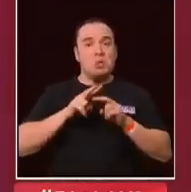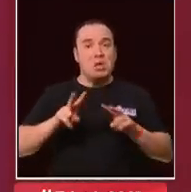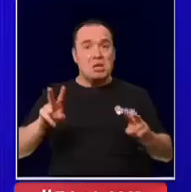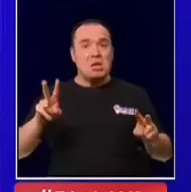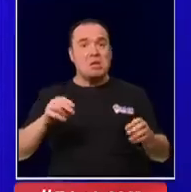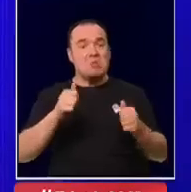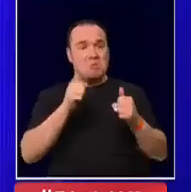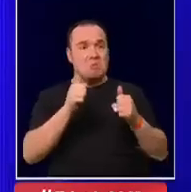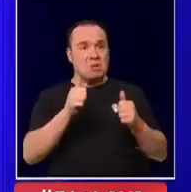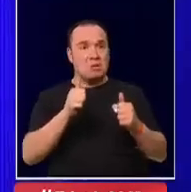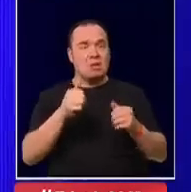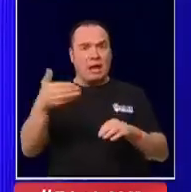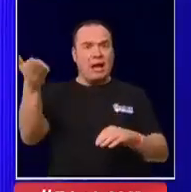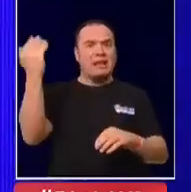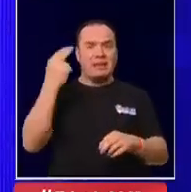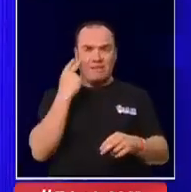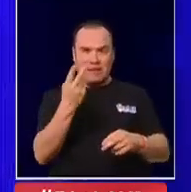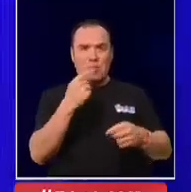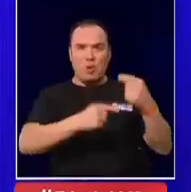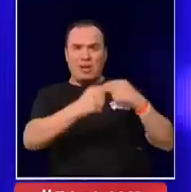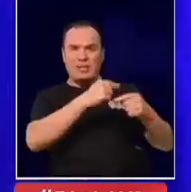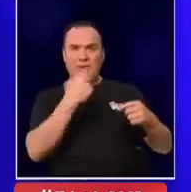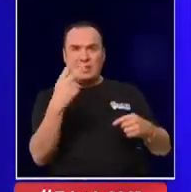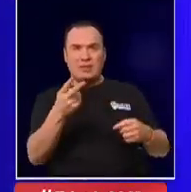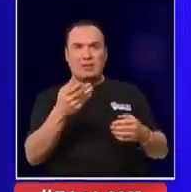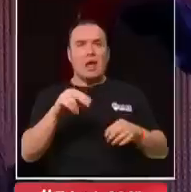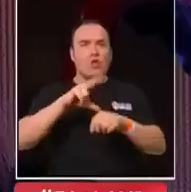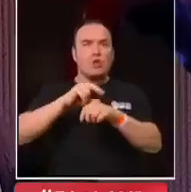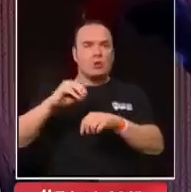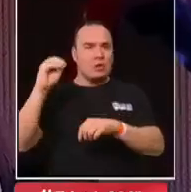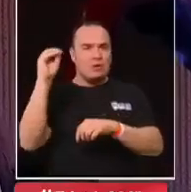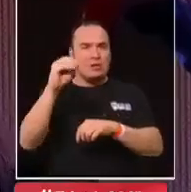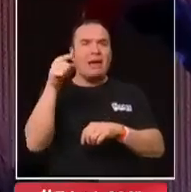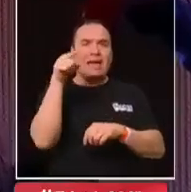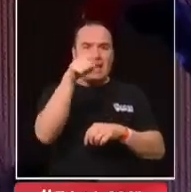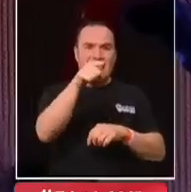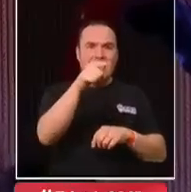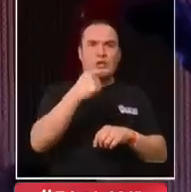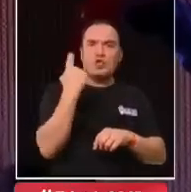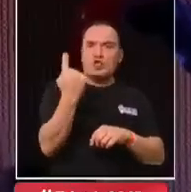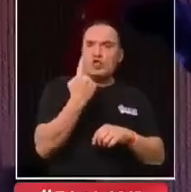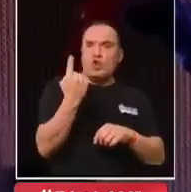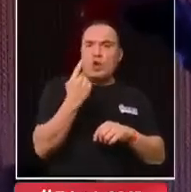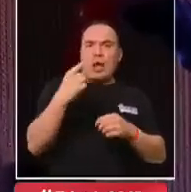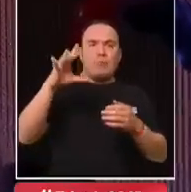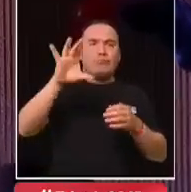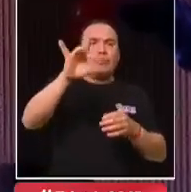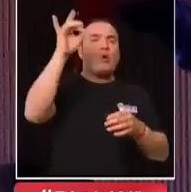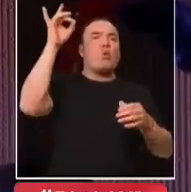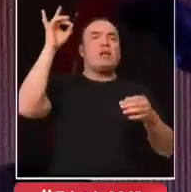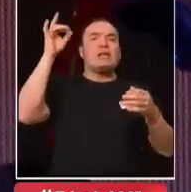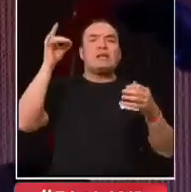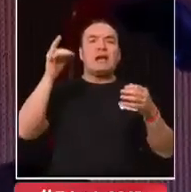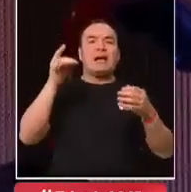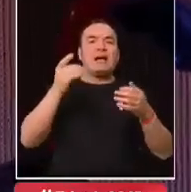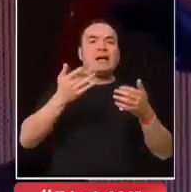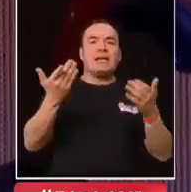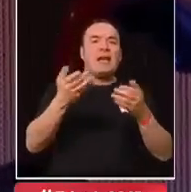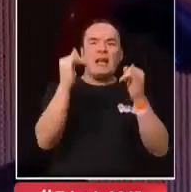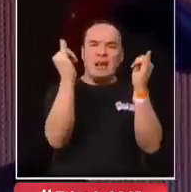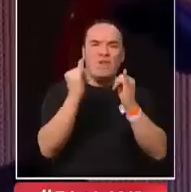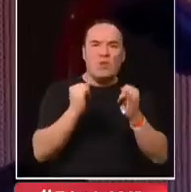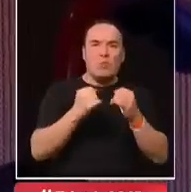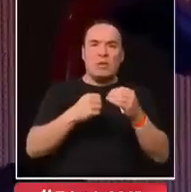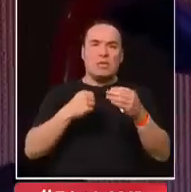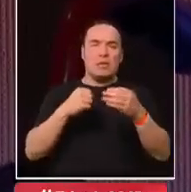ahí en tu historia, Josefa, como el doctor le decía a tu papá, ella va a encontrar la forma de superar, ella va a encontrar la forma de